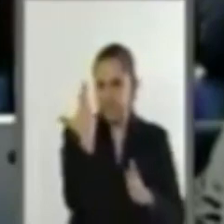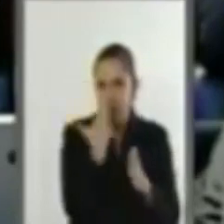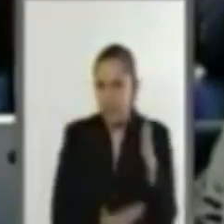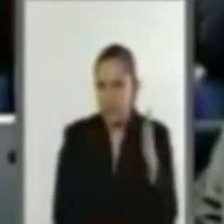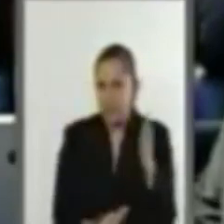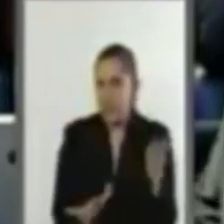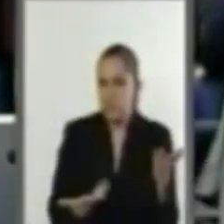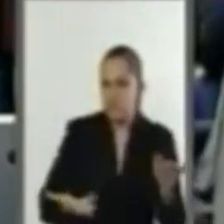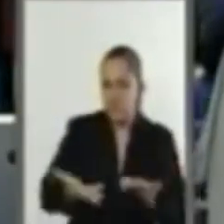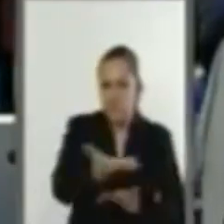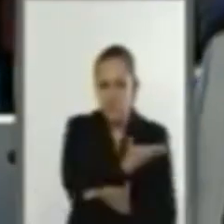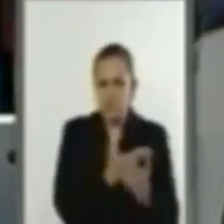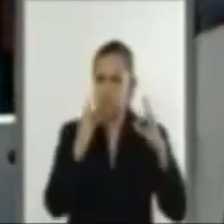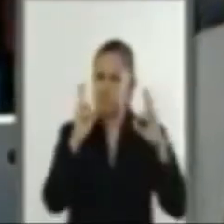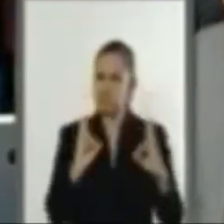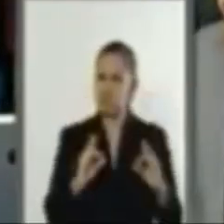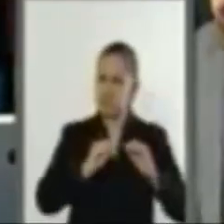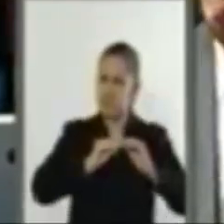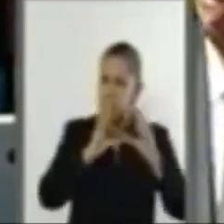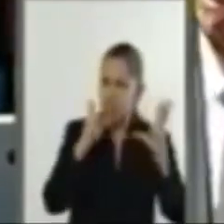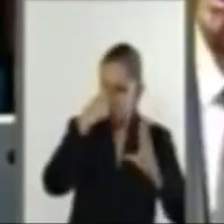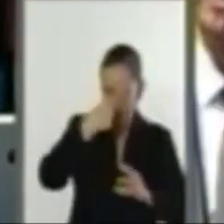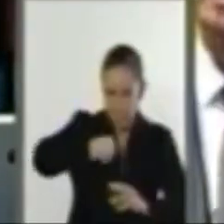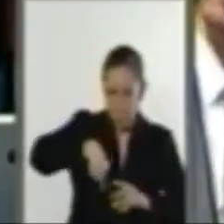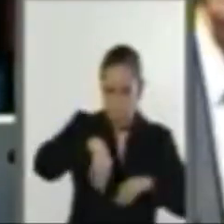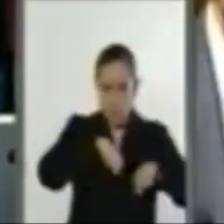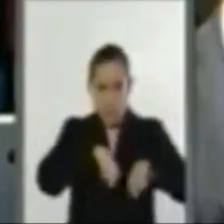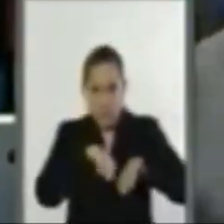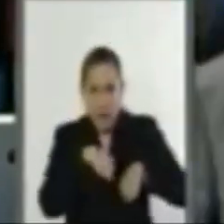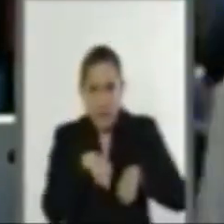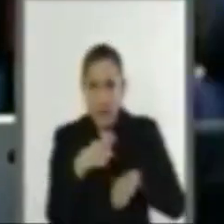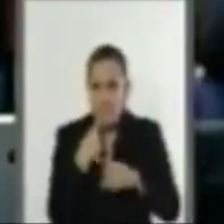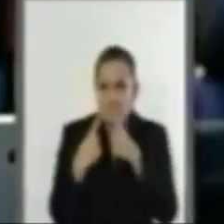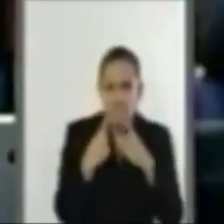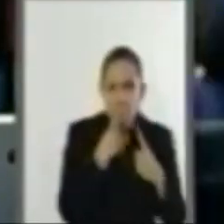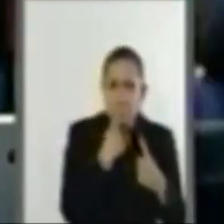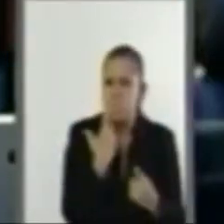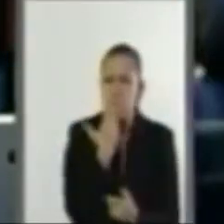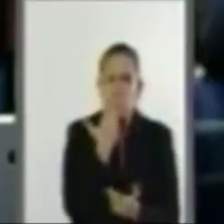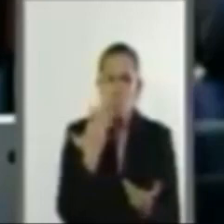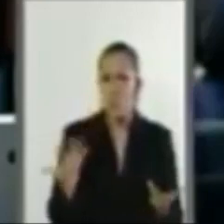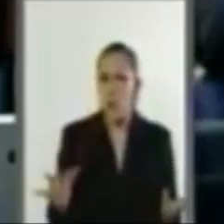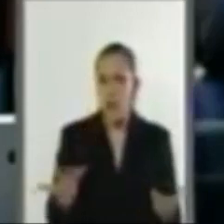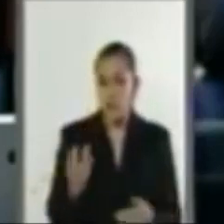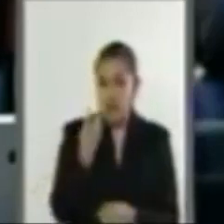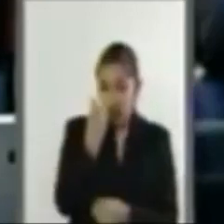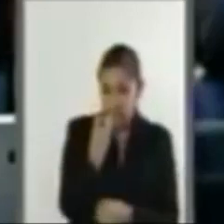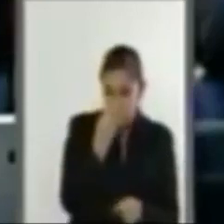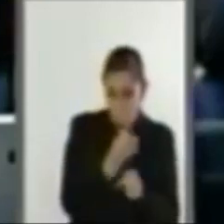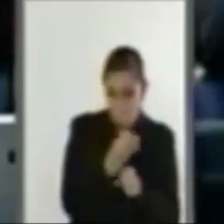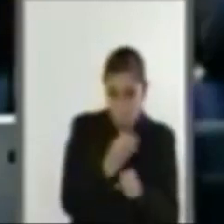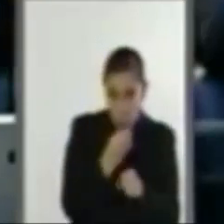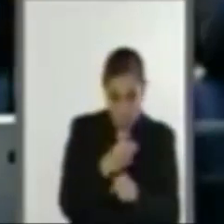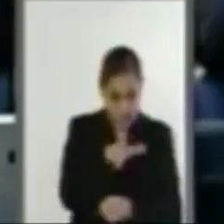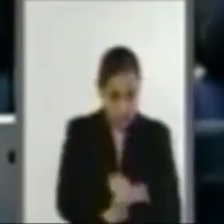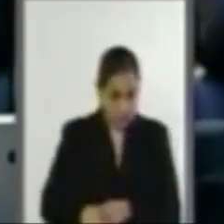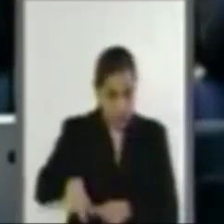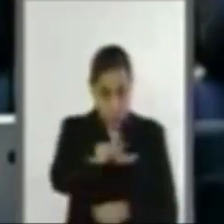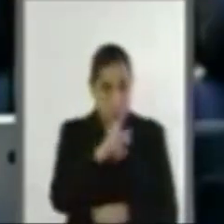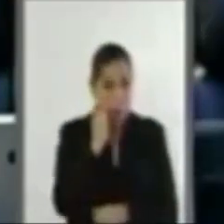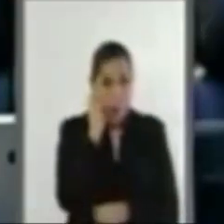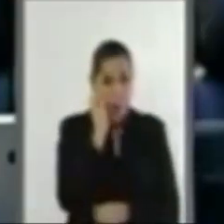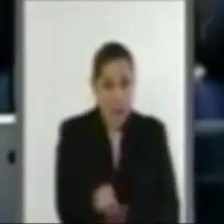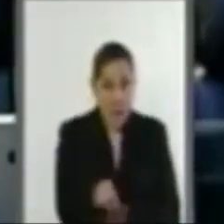pues eso está perdido en el PAN. Y todo aquel que no esté de acuerdo con Ricardo Anaya, pues es un traidor. Y así hay que entenderlo. Es una pena